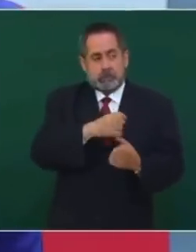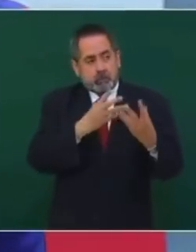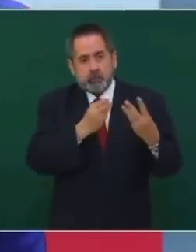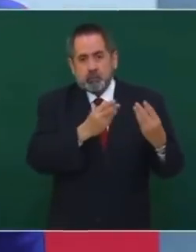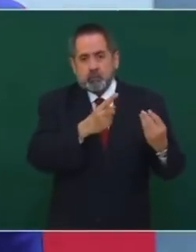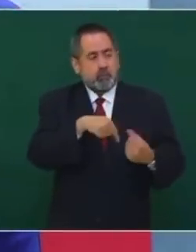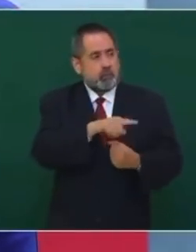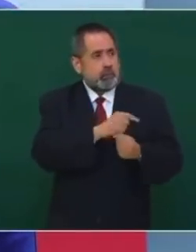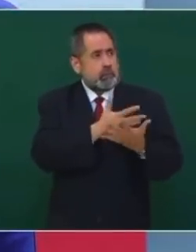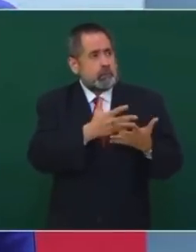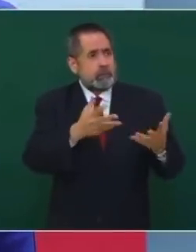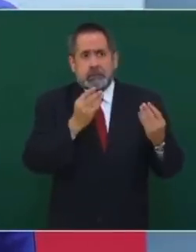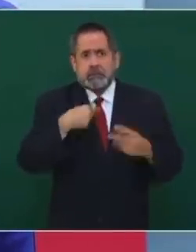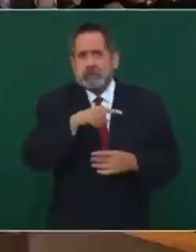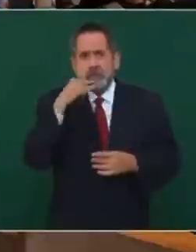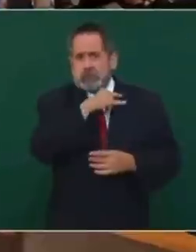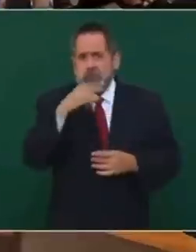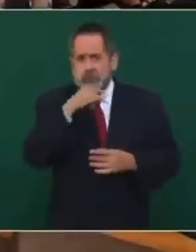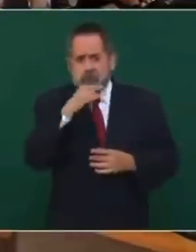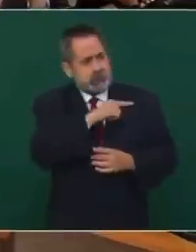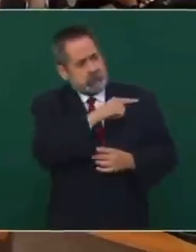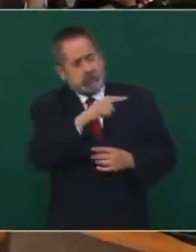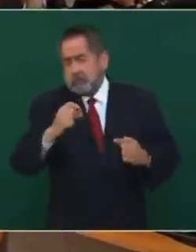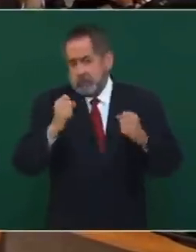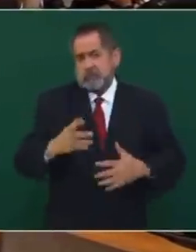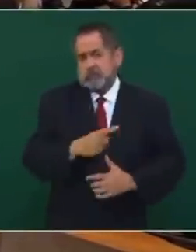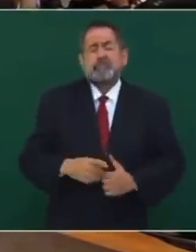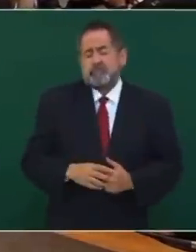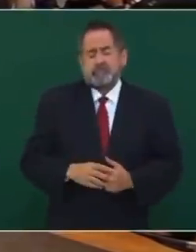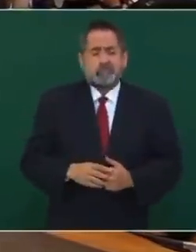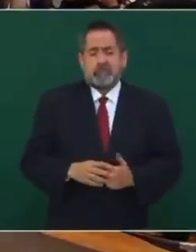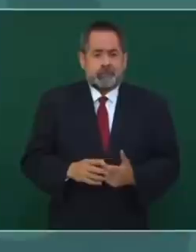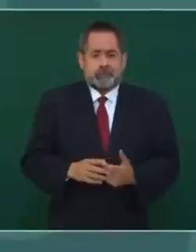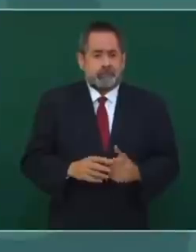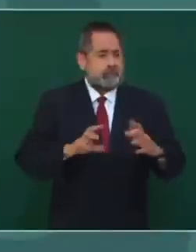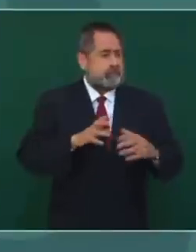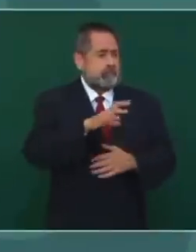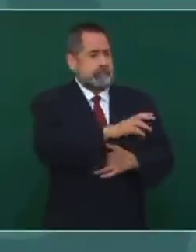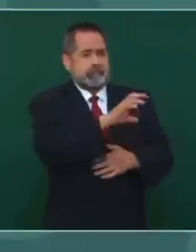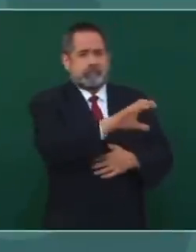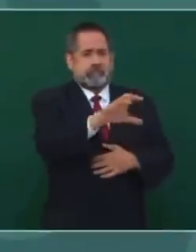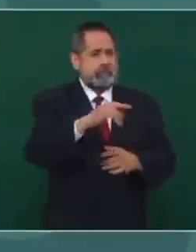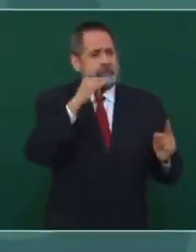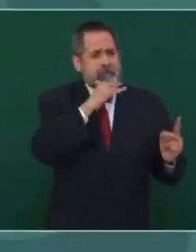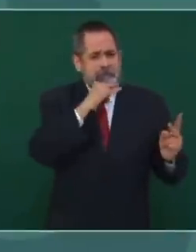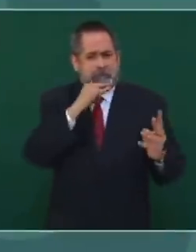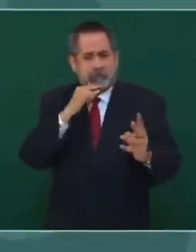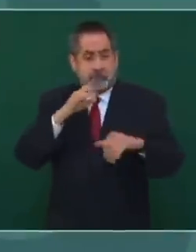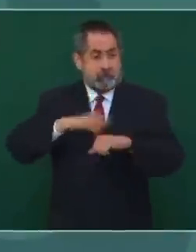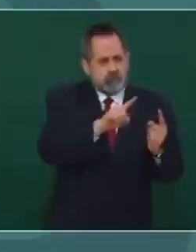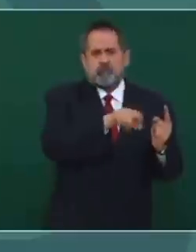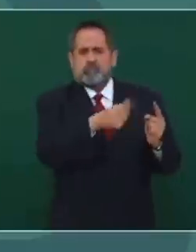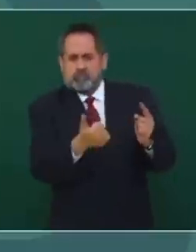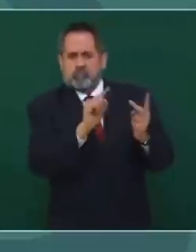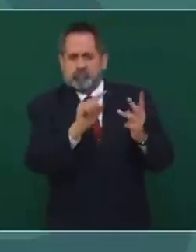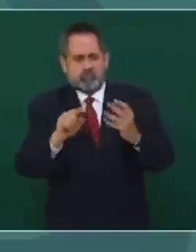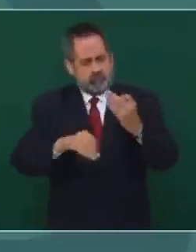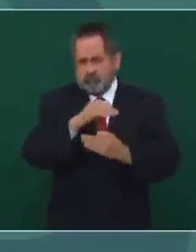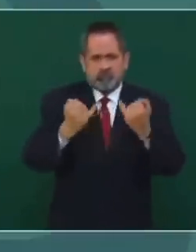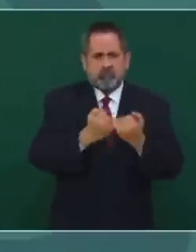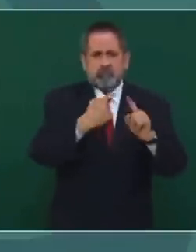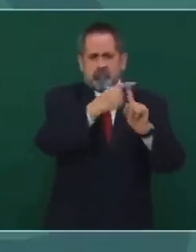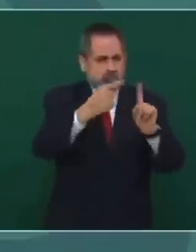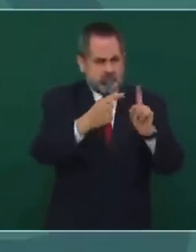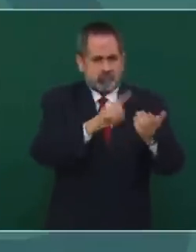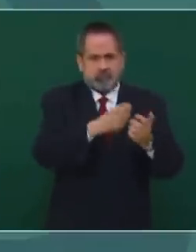bastante extendido en sectores de la población. No necesariamente los más ricos, también en